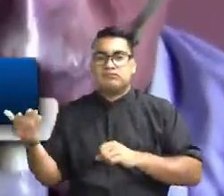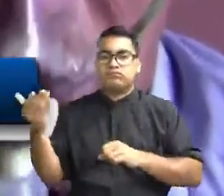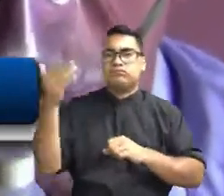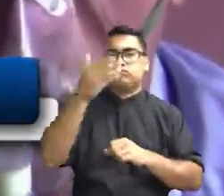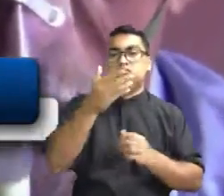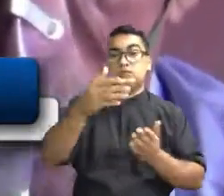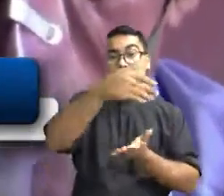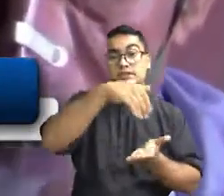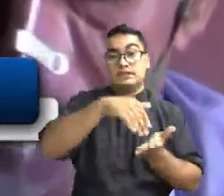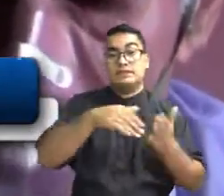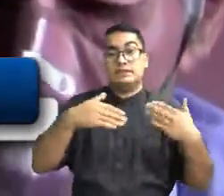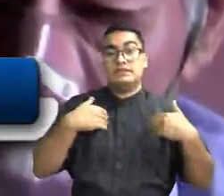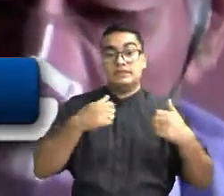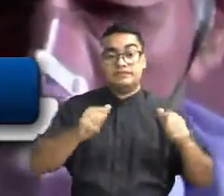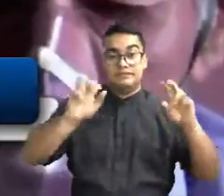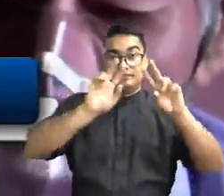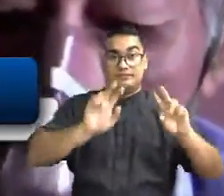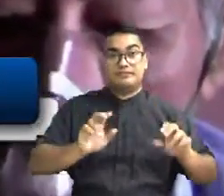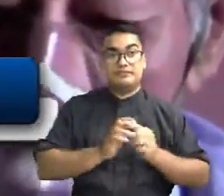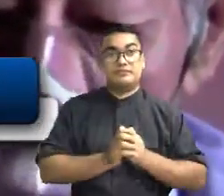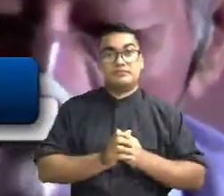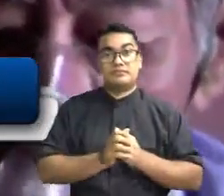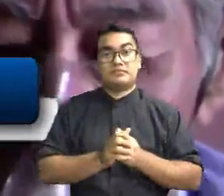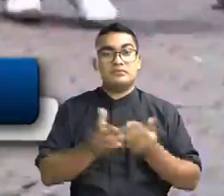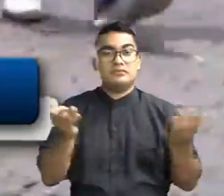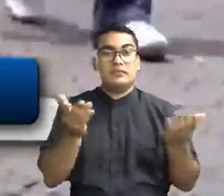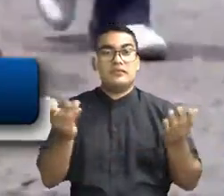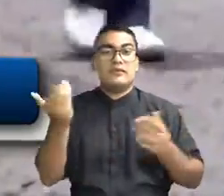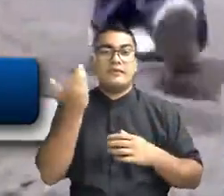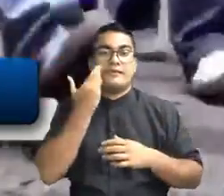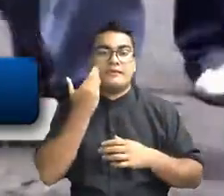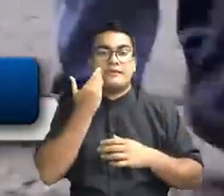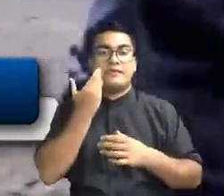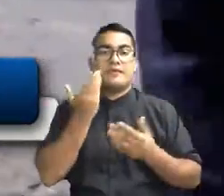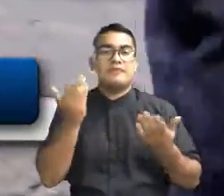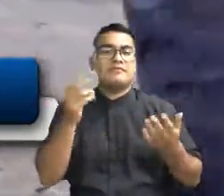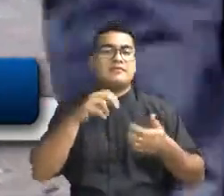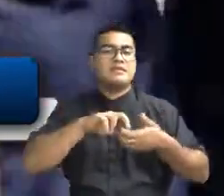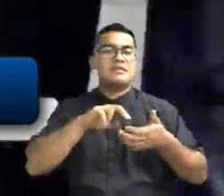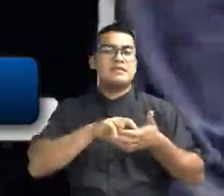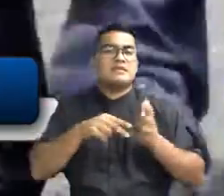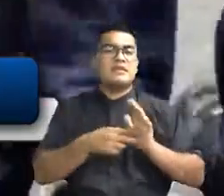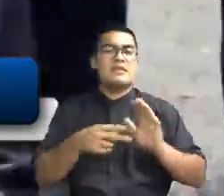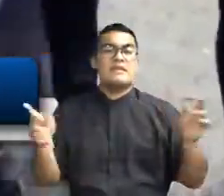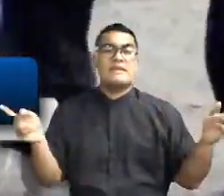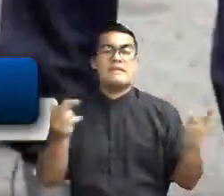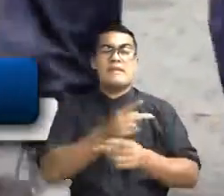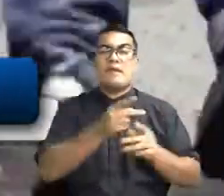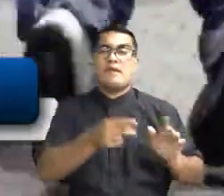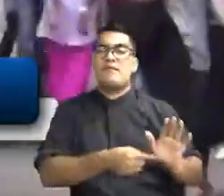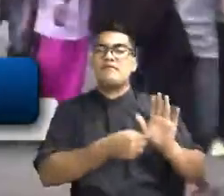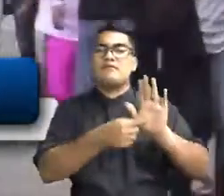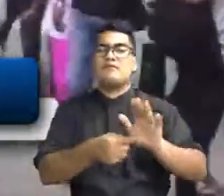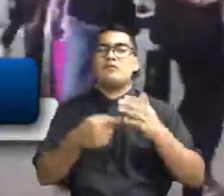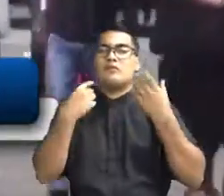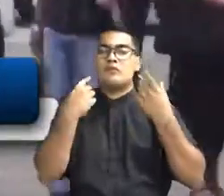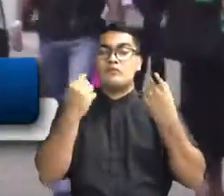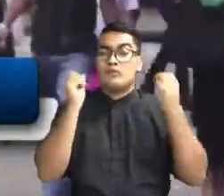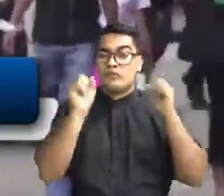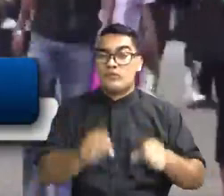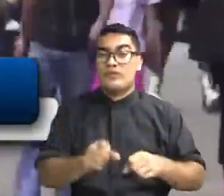y evaluarlo. Uh-huh. Como una enfermedad crónica, ¿cuáles serían las consecuencias que nos puede presentar o qué tan grave